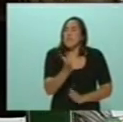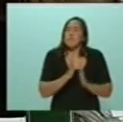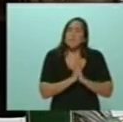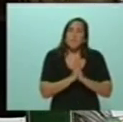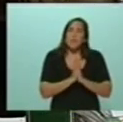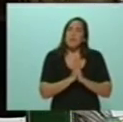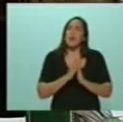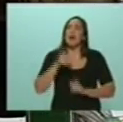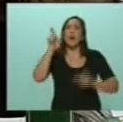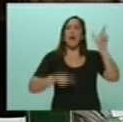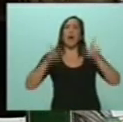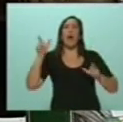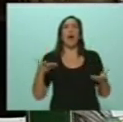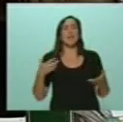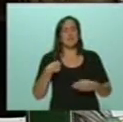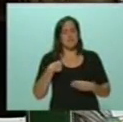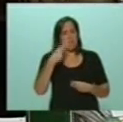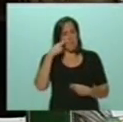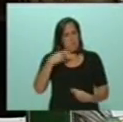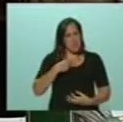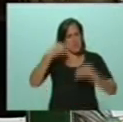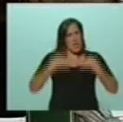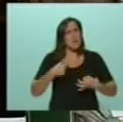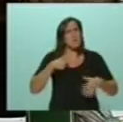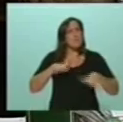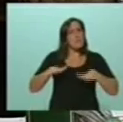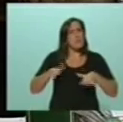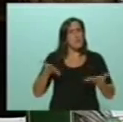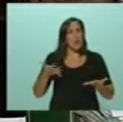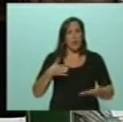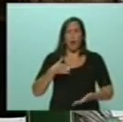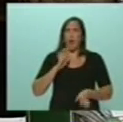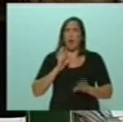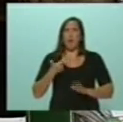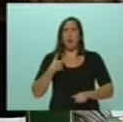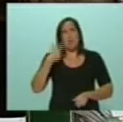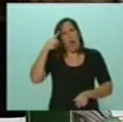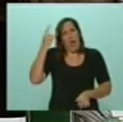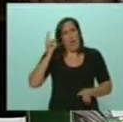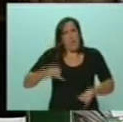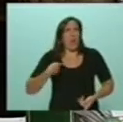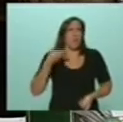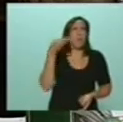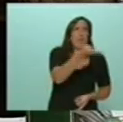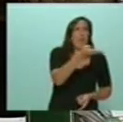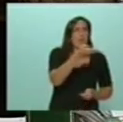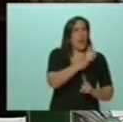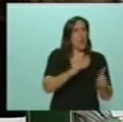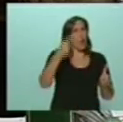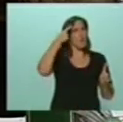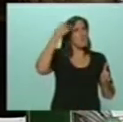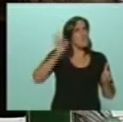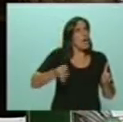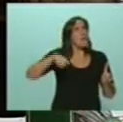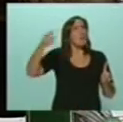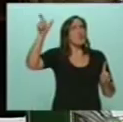que nadie, si sentía que no le correspondía, lo pidiera porque era quitárselo a alguien que lo necesitaba.